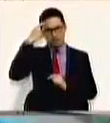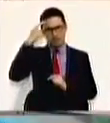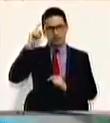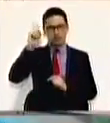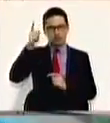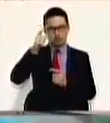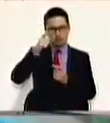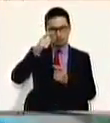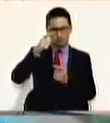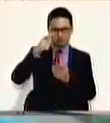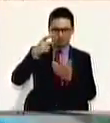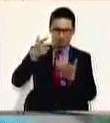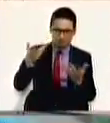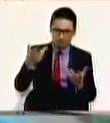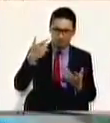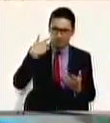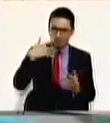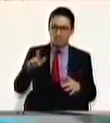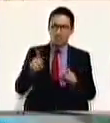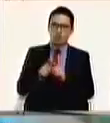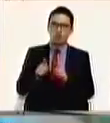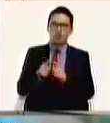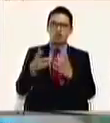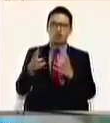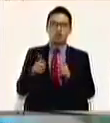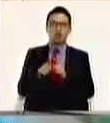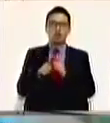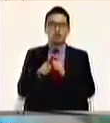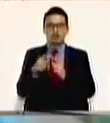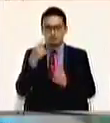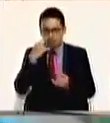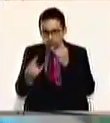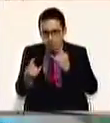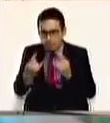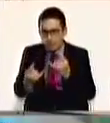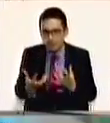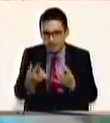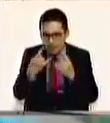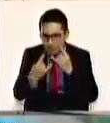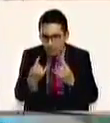actuación pareciera ser que busca asegurar intereses. ¿Cuáles son los